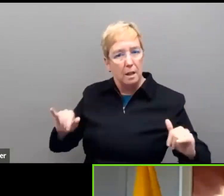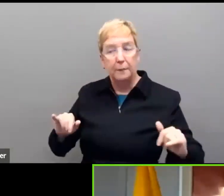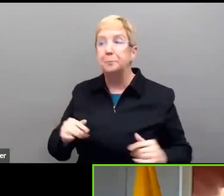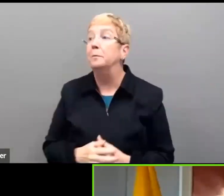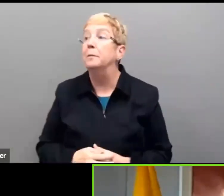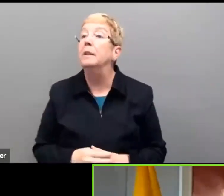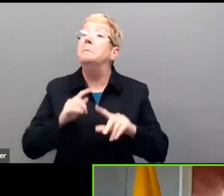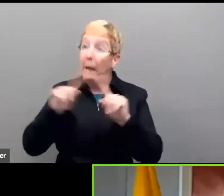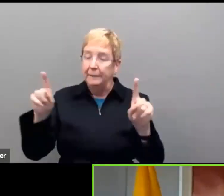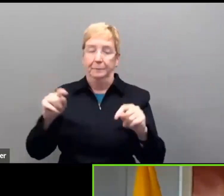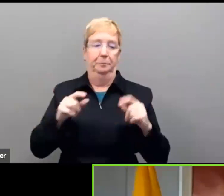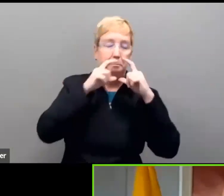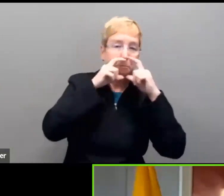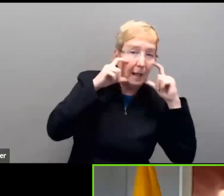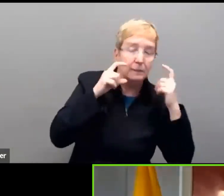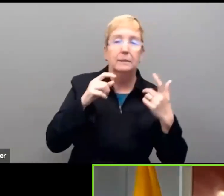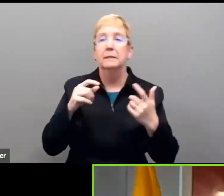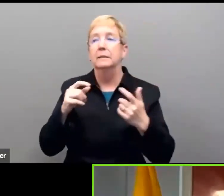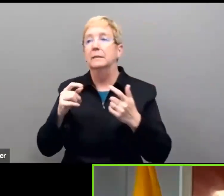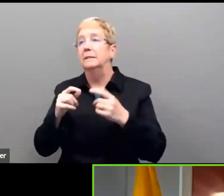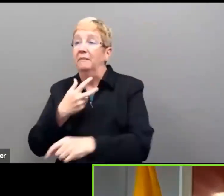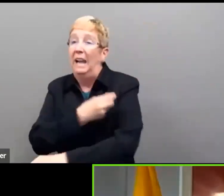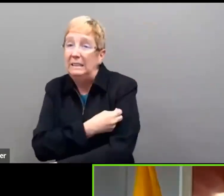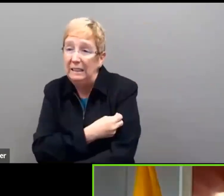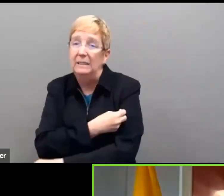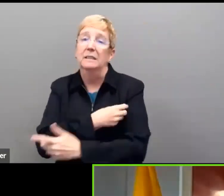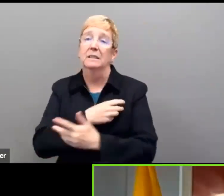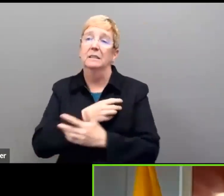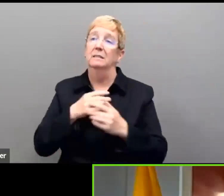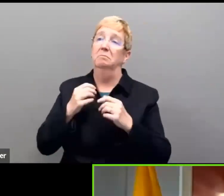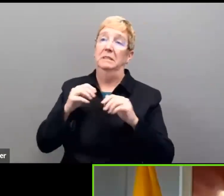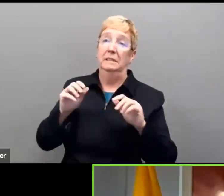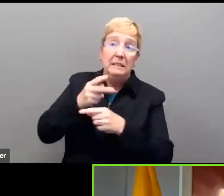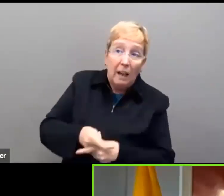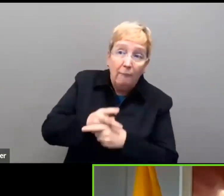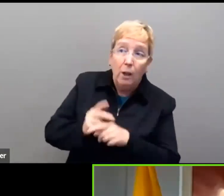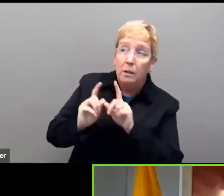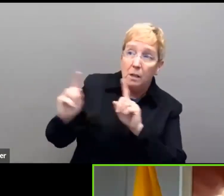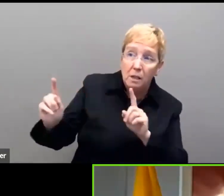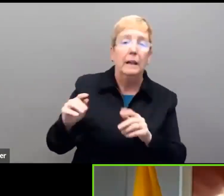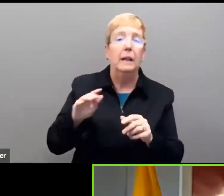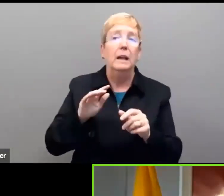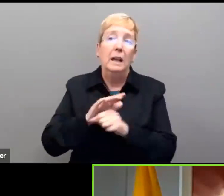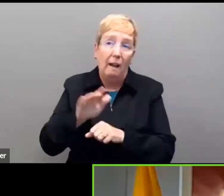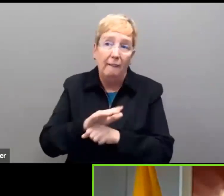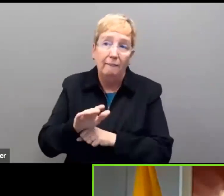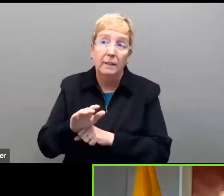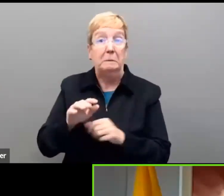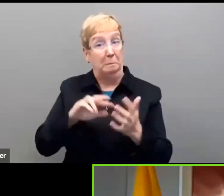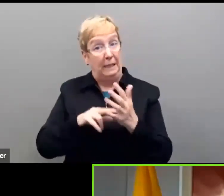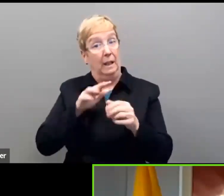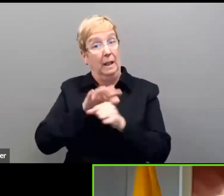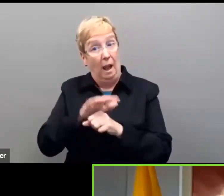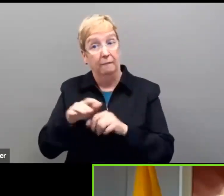y los niños pequeños, y hemos visto muchos casos que requieren hospitalización. Sabemos que en el estado